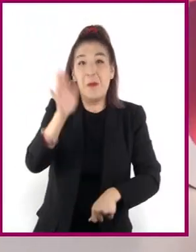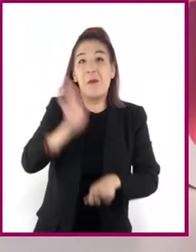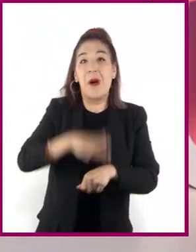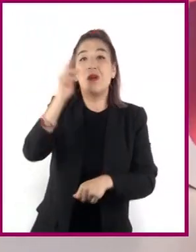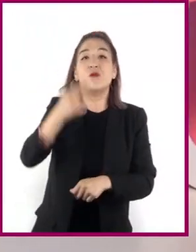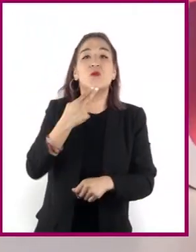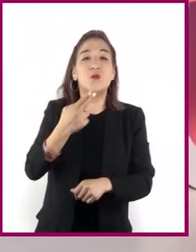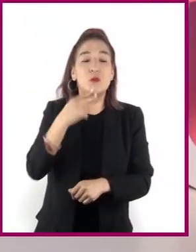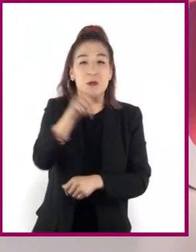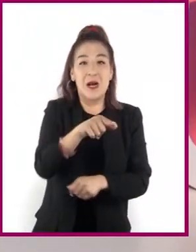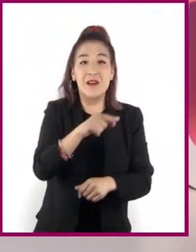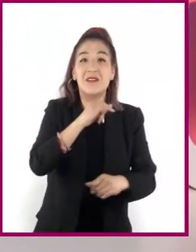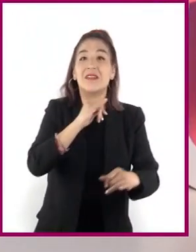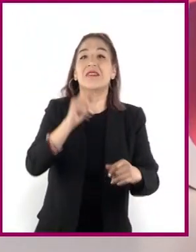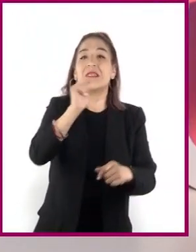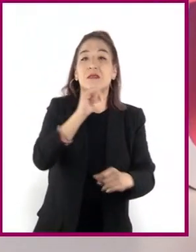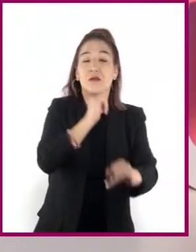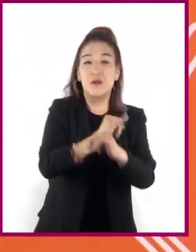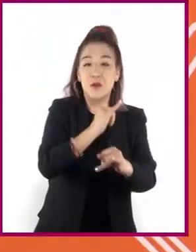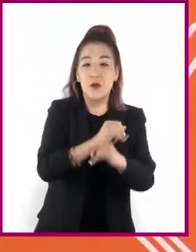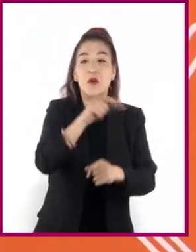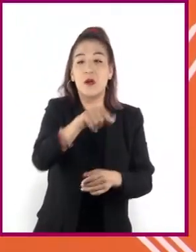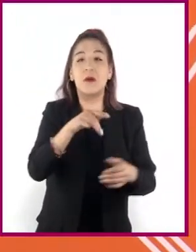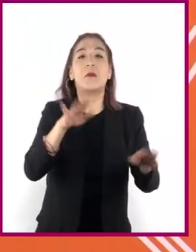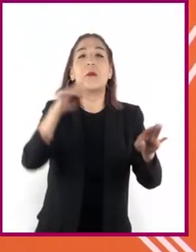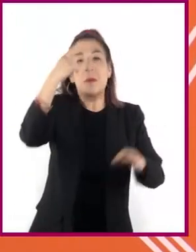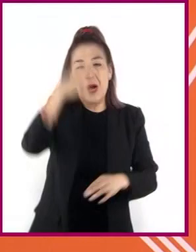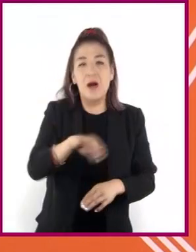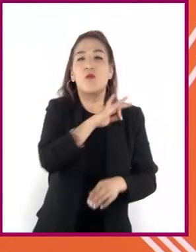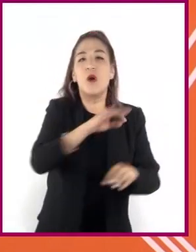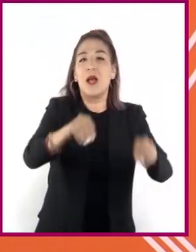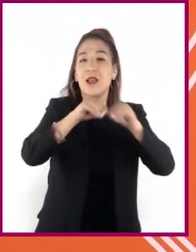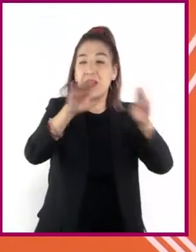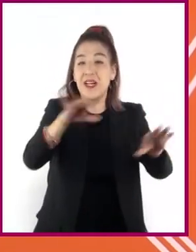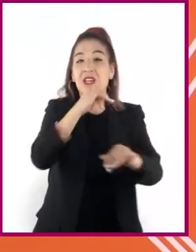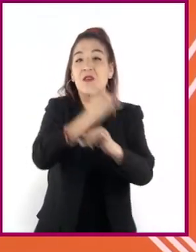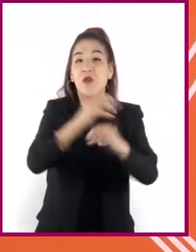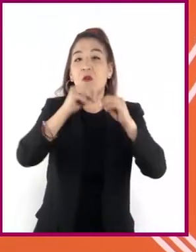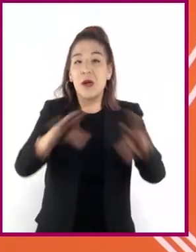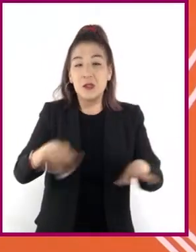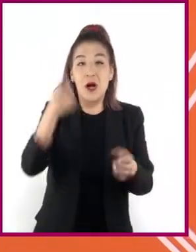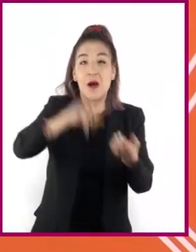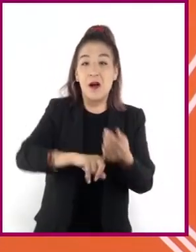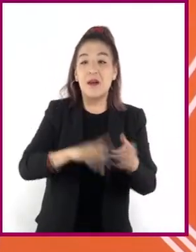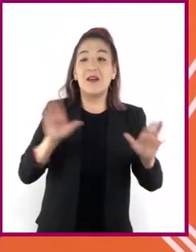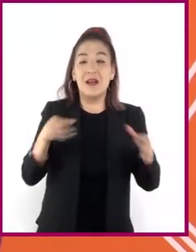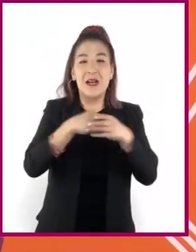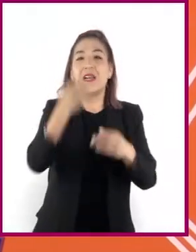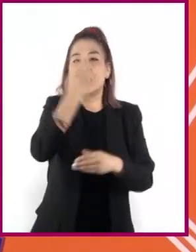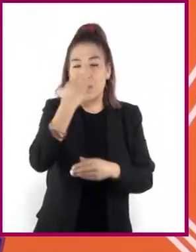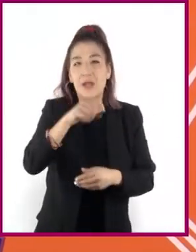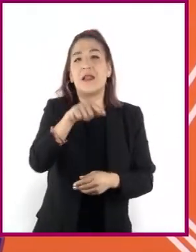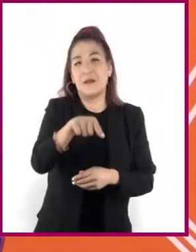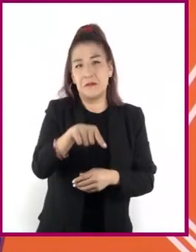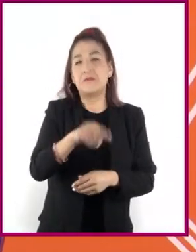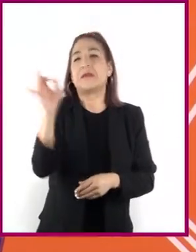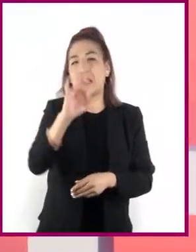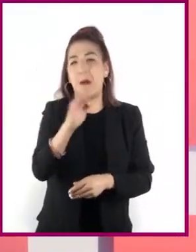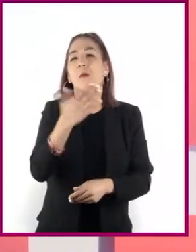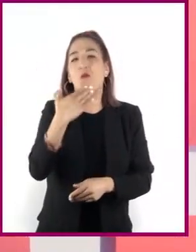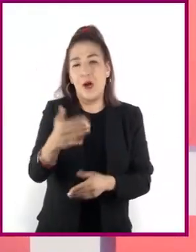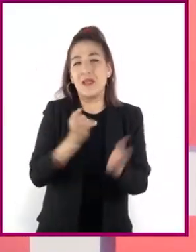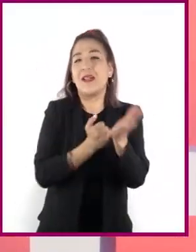por lo que optar por los medios electrónicos para difundir en nuestra comunidad escolar sería una buena decisión